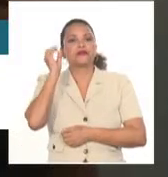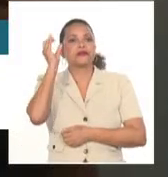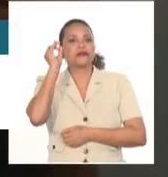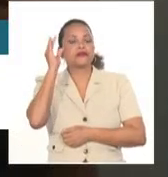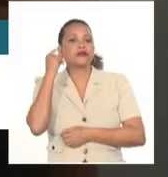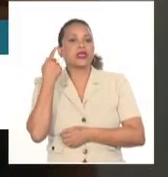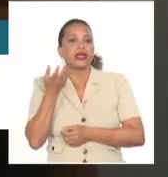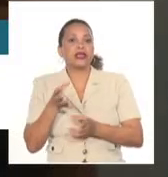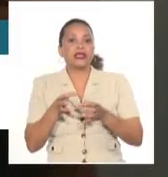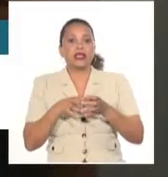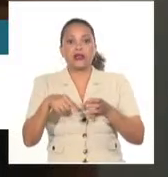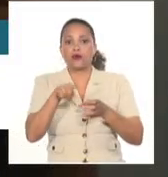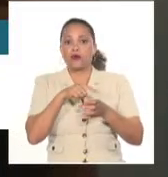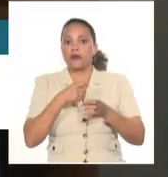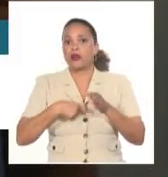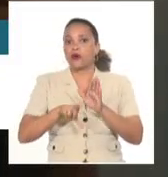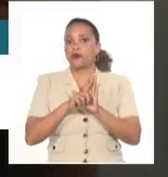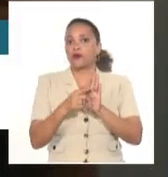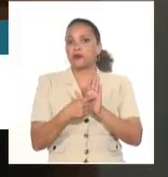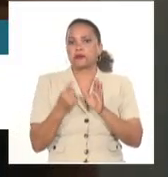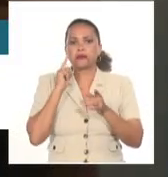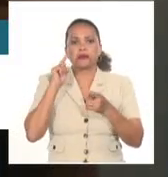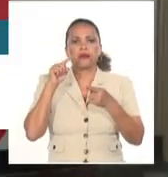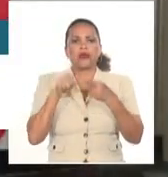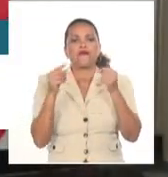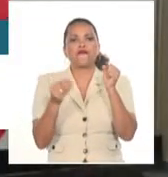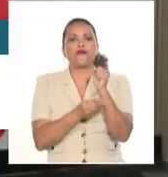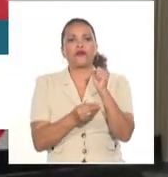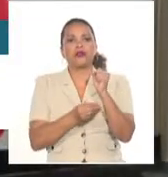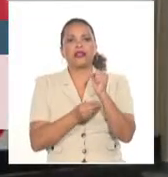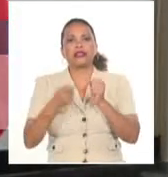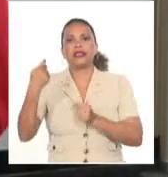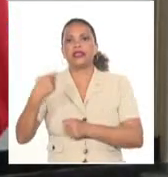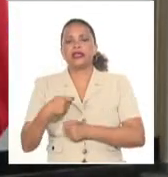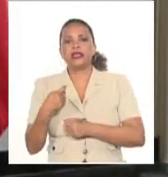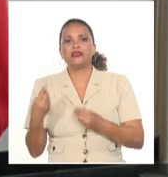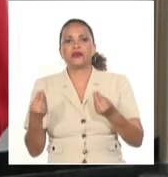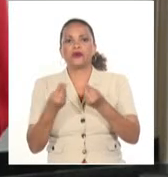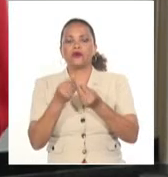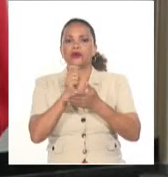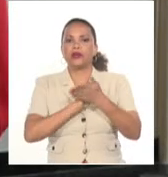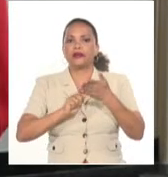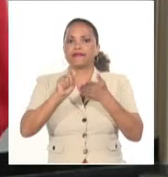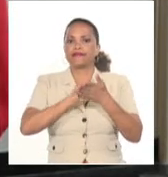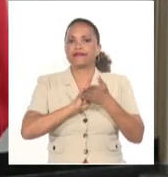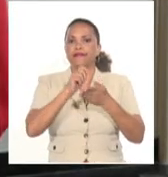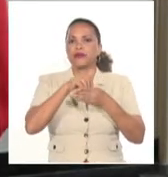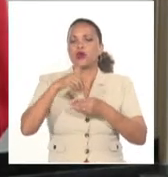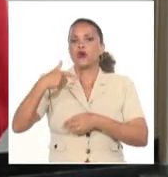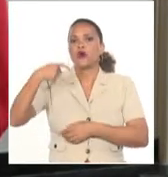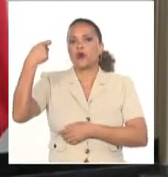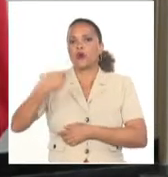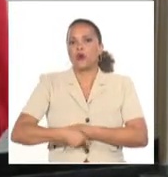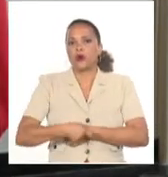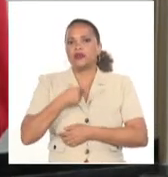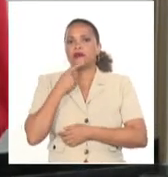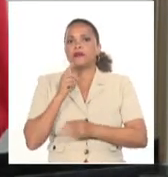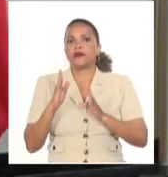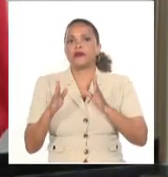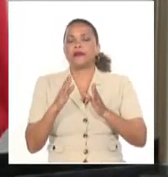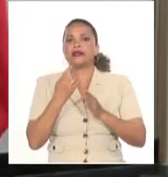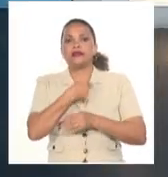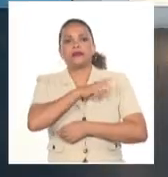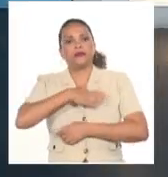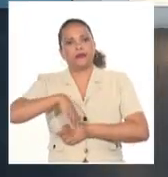reforma constitucional busca fortalecer el Estado de Derecho con la elección directa de los jueces por parte de la ciudadanía